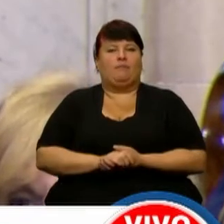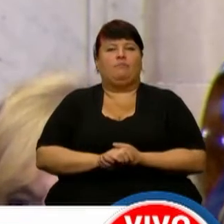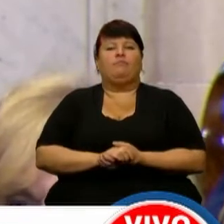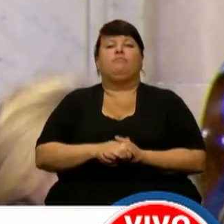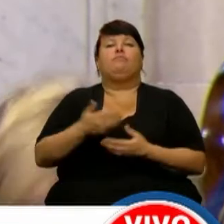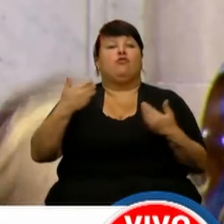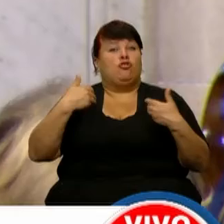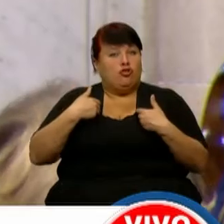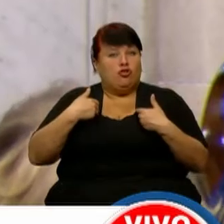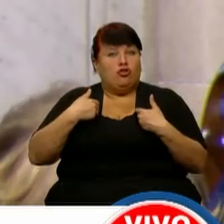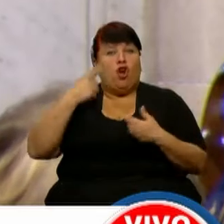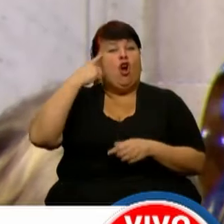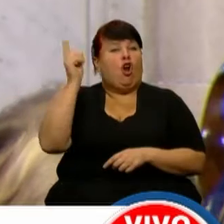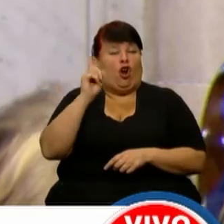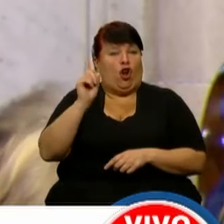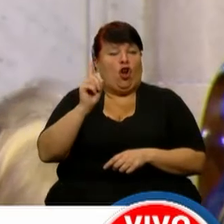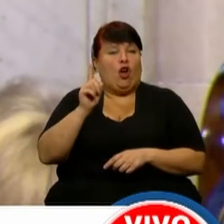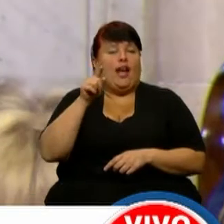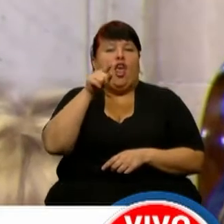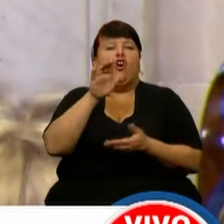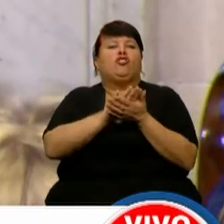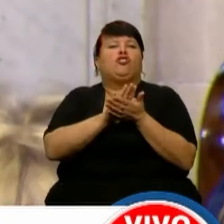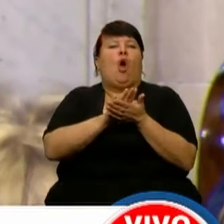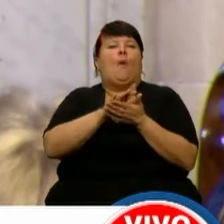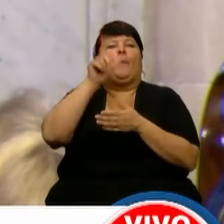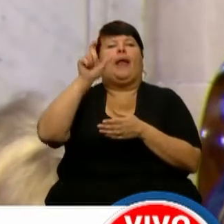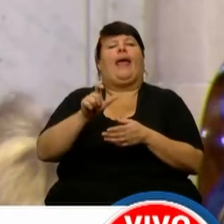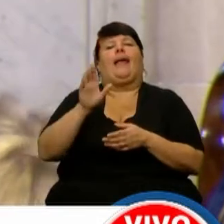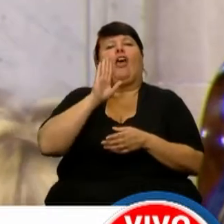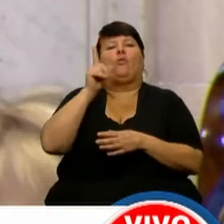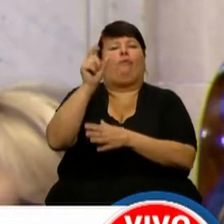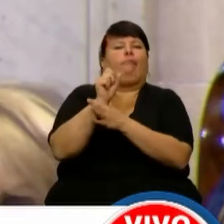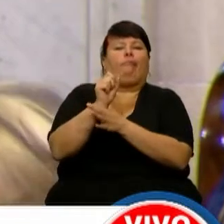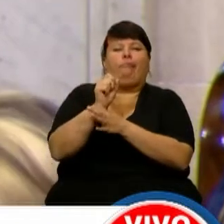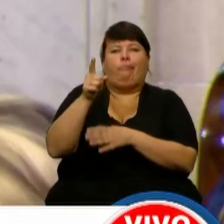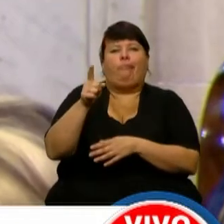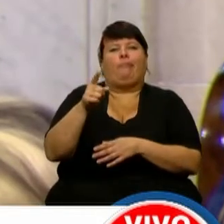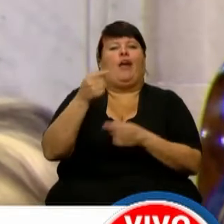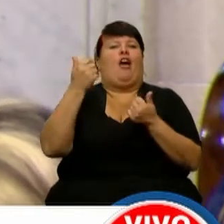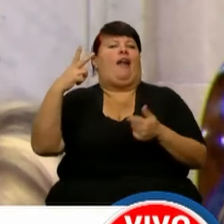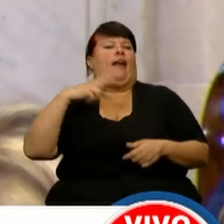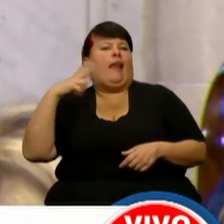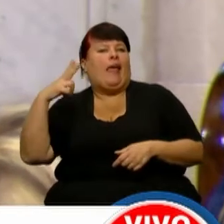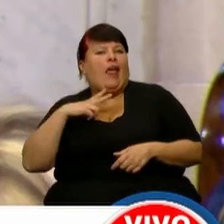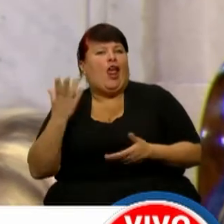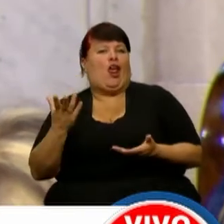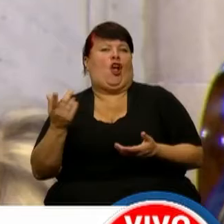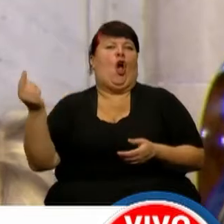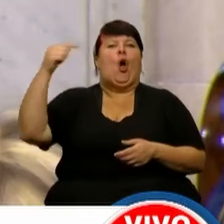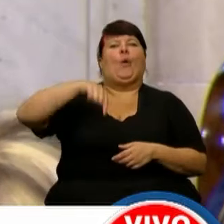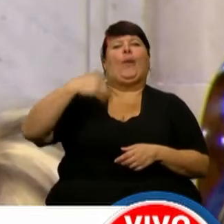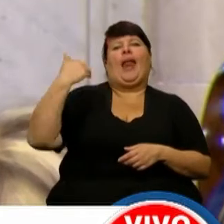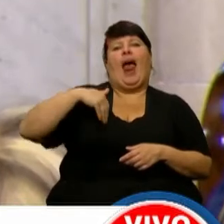quien les habla no cree en ese norteamericano exitoso que le sobra plata, que viene